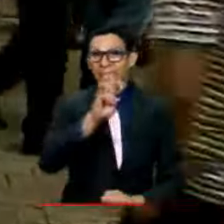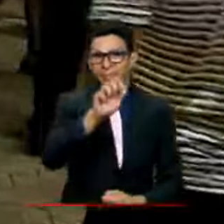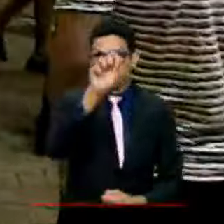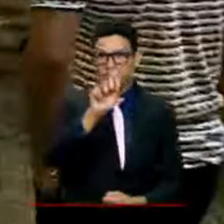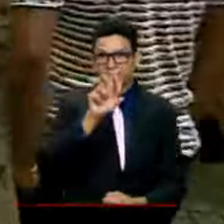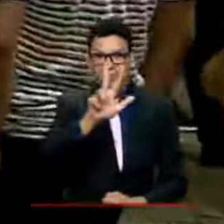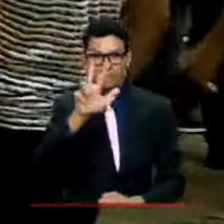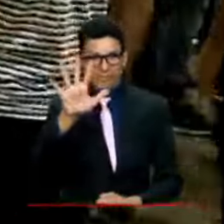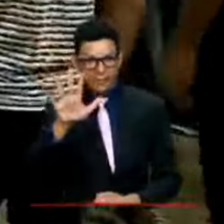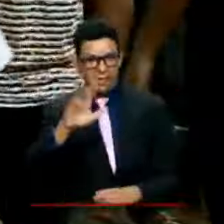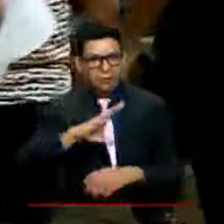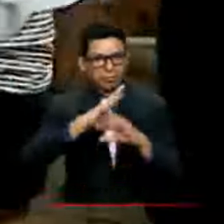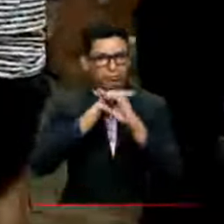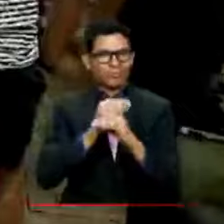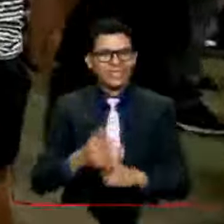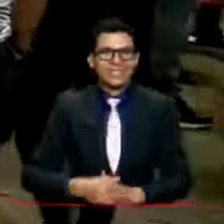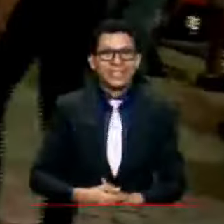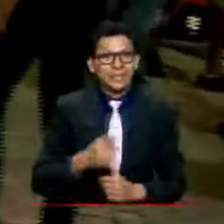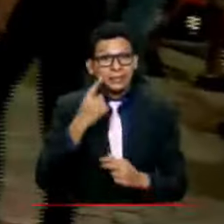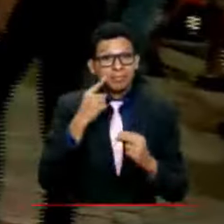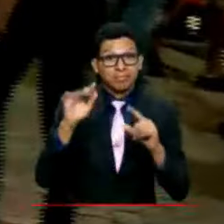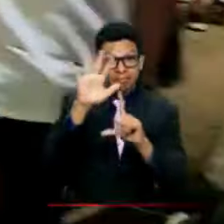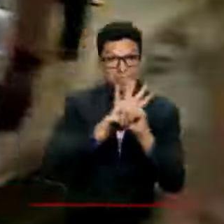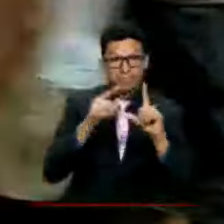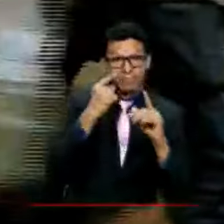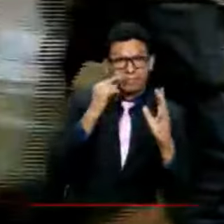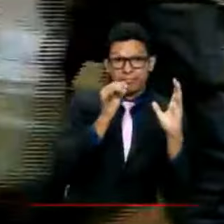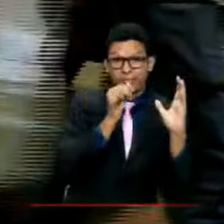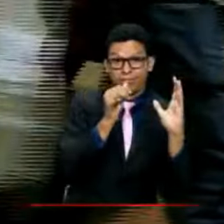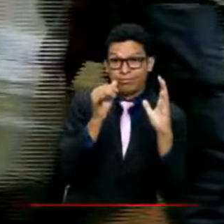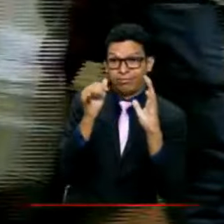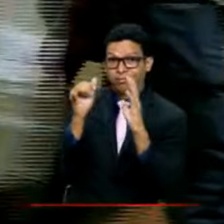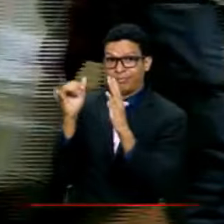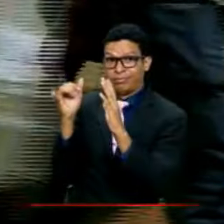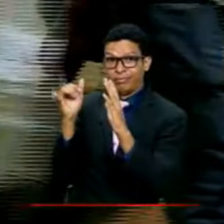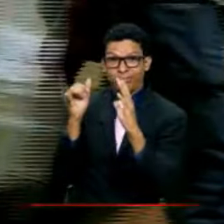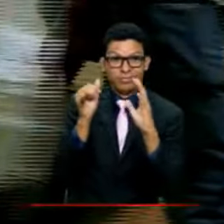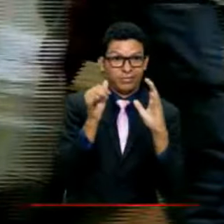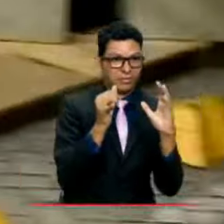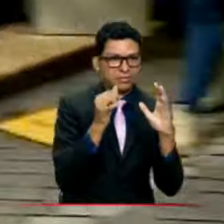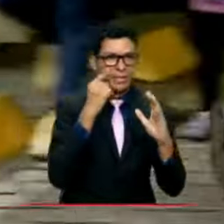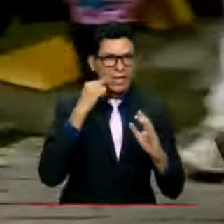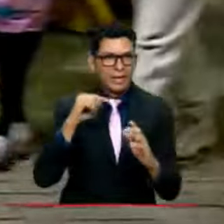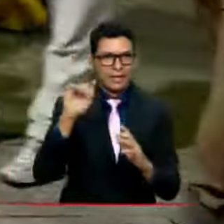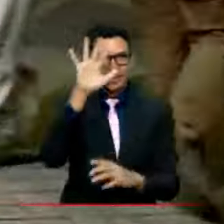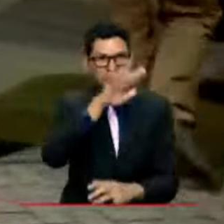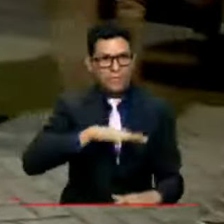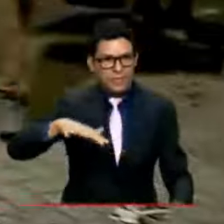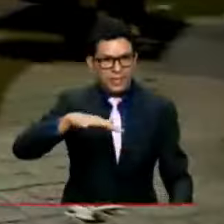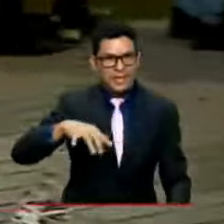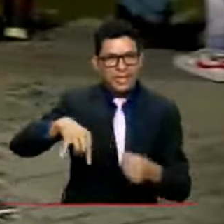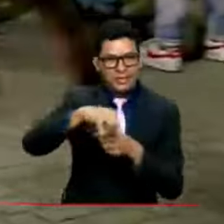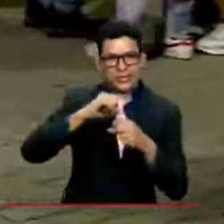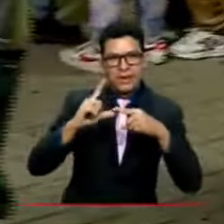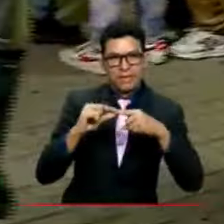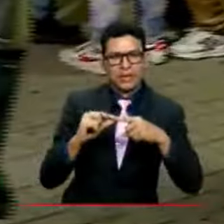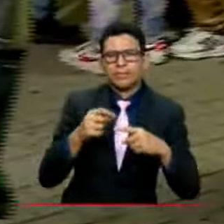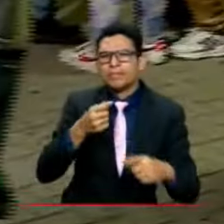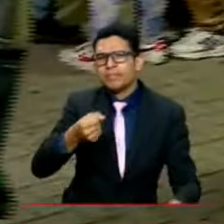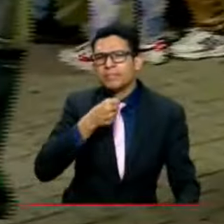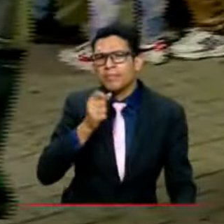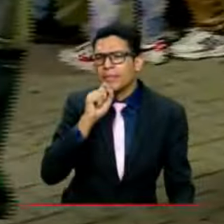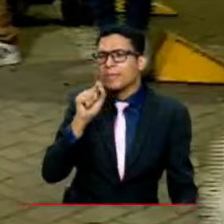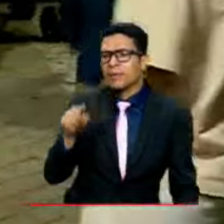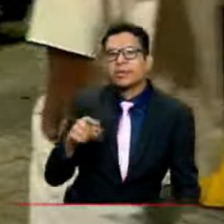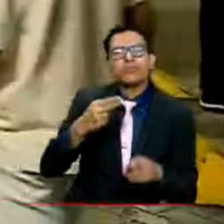8:35 minutos de la noche, quiero que rápidamente mostremos lo que se vive aquí en la zona verde de la COP16 y también le preguntemos a la gente. Señor, buenas